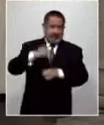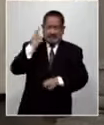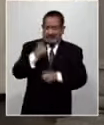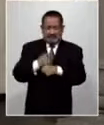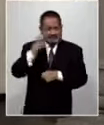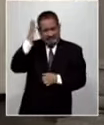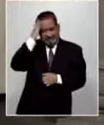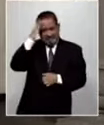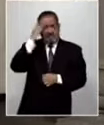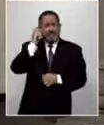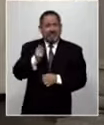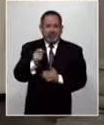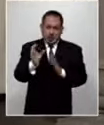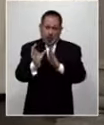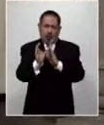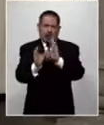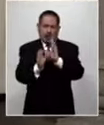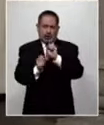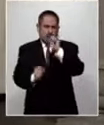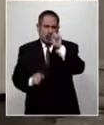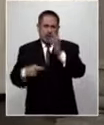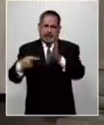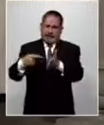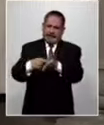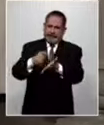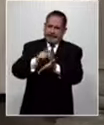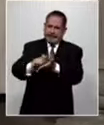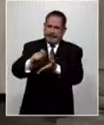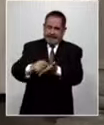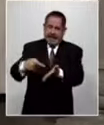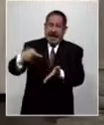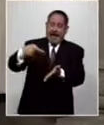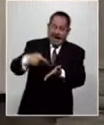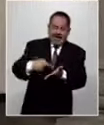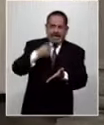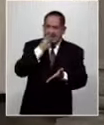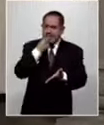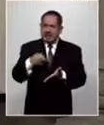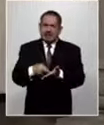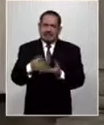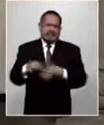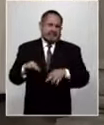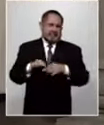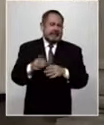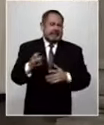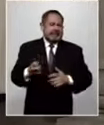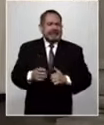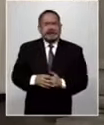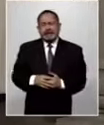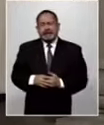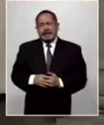supuesto, es la Constitución, que en estos